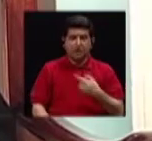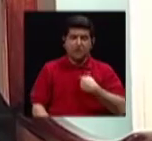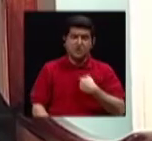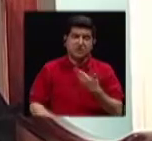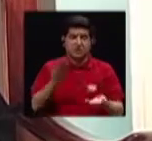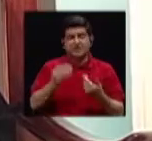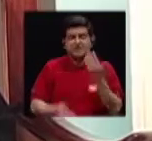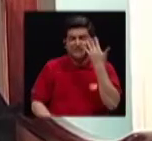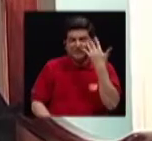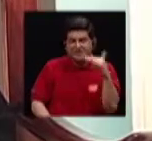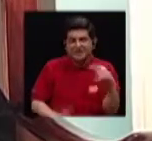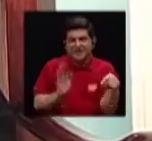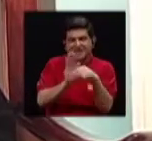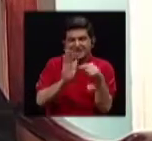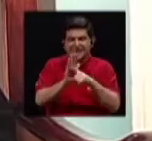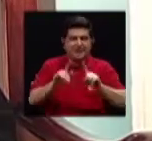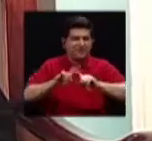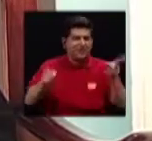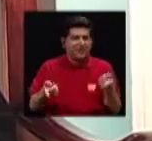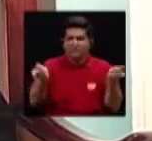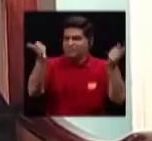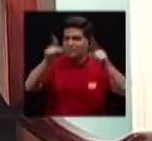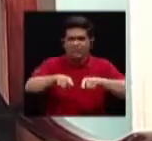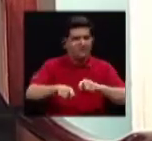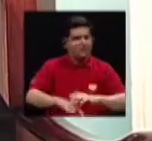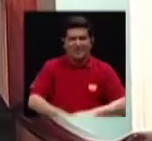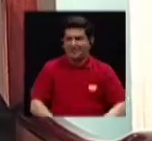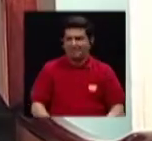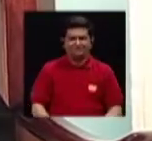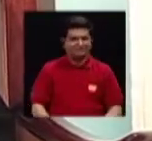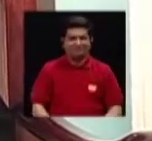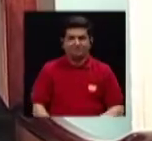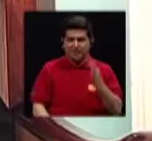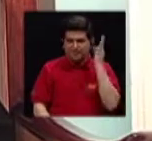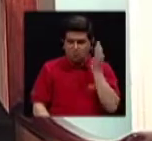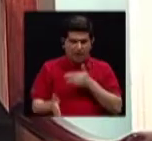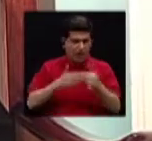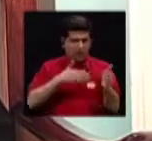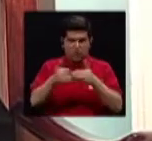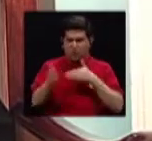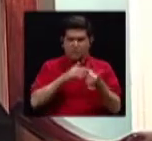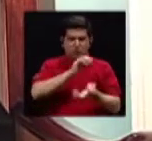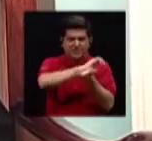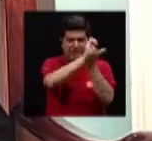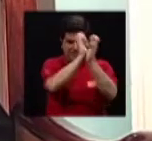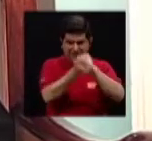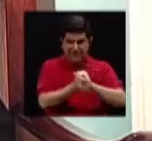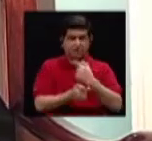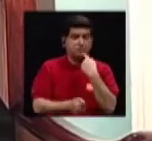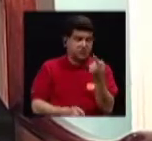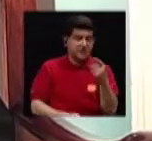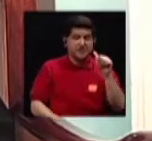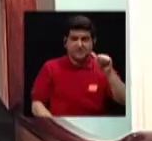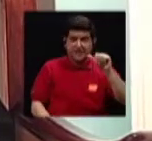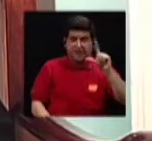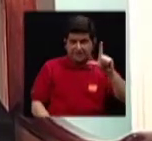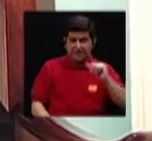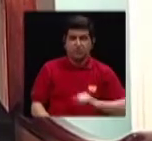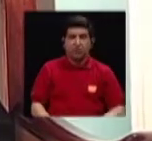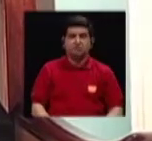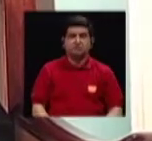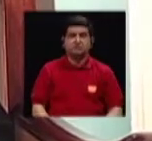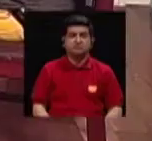negativa, pero no, uh-huh, se da. Uh-huh. Entonces, la mujer, a pesar de estos cambios que comenta doña Anabel, bueno,